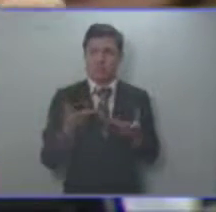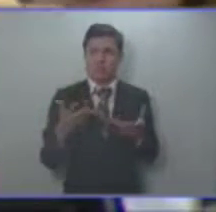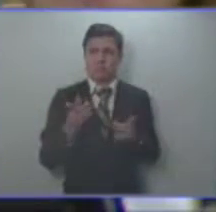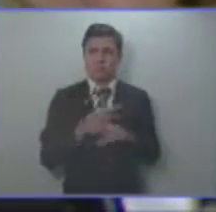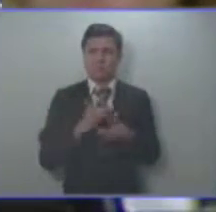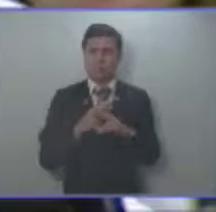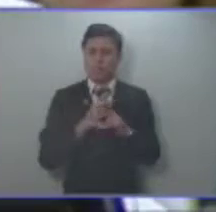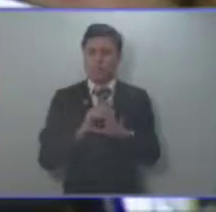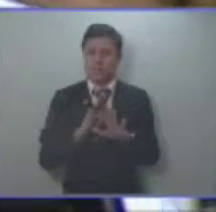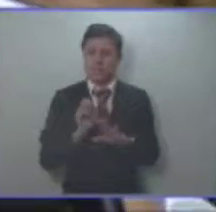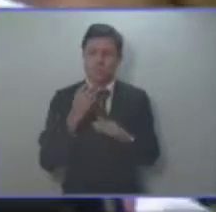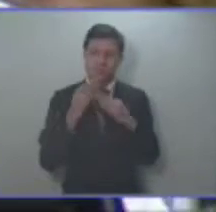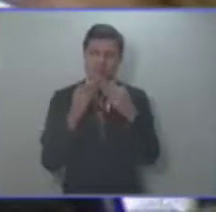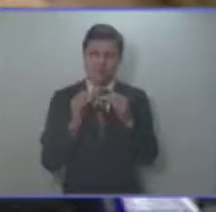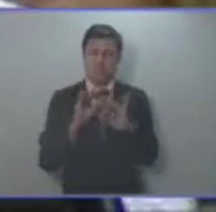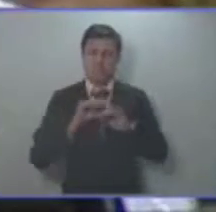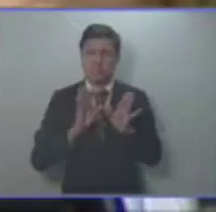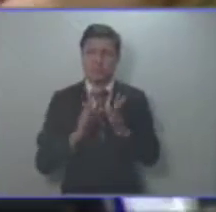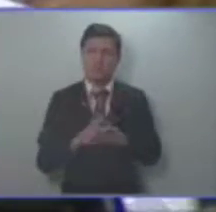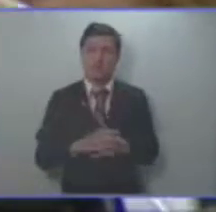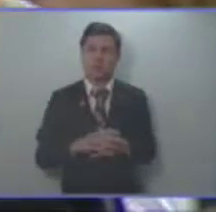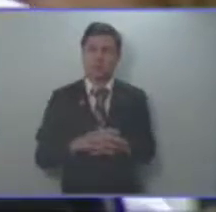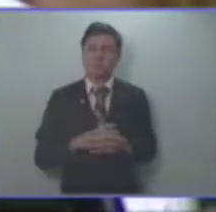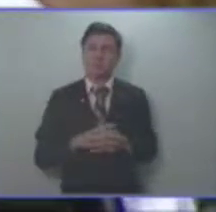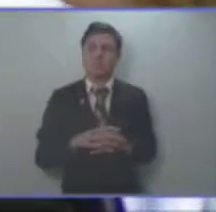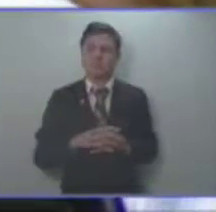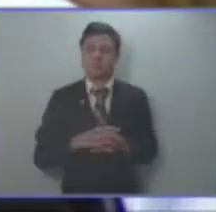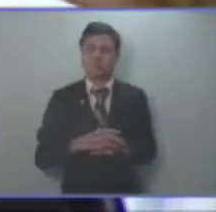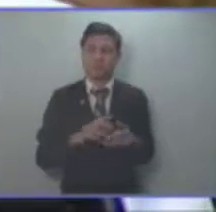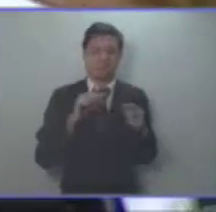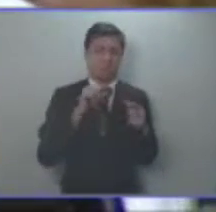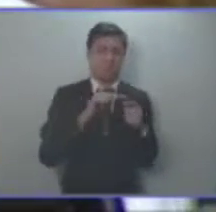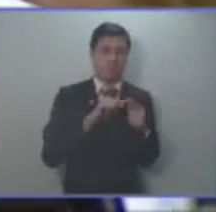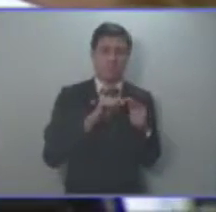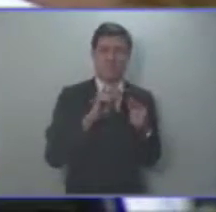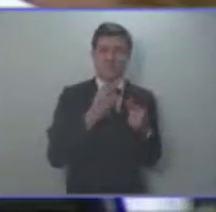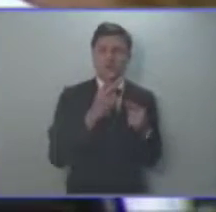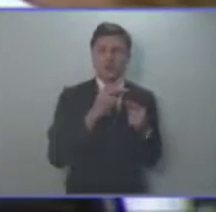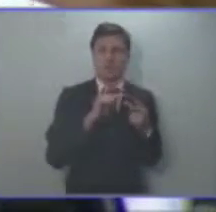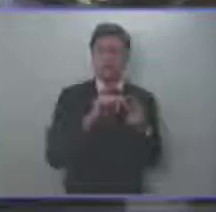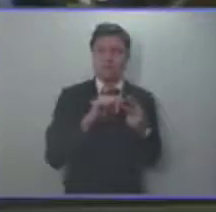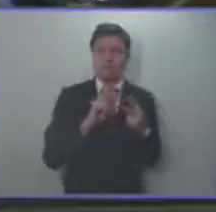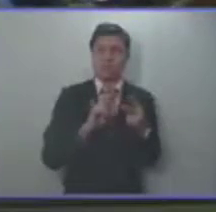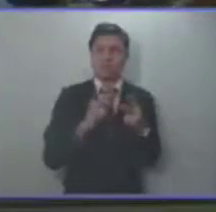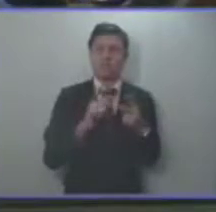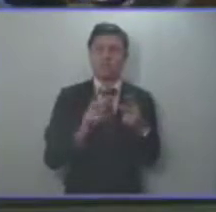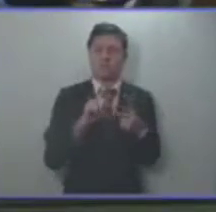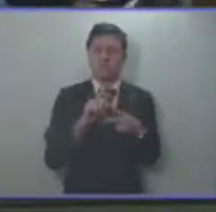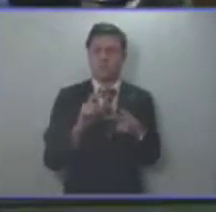pero sí aclarar ese entre el inciso 2 y el inciso 3 gracias presidente